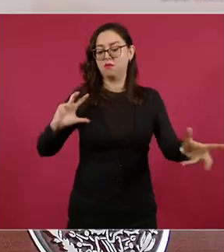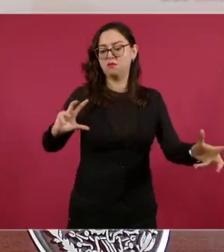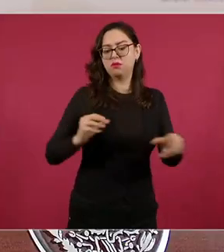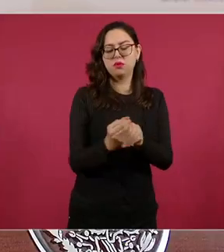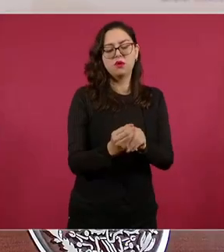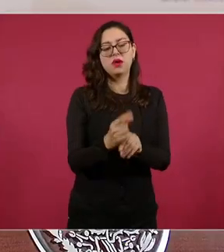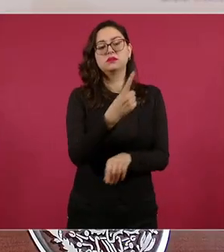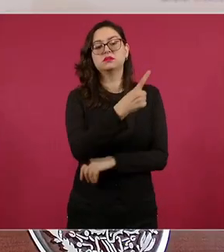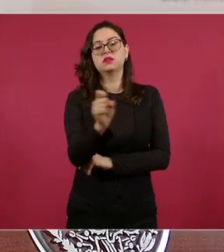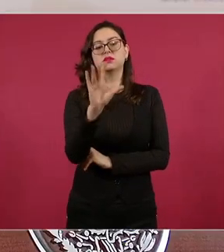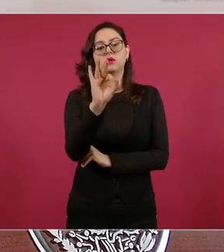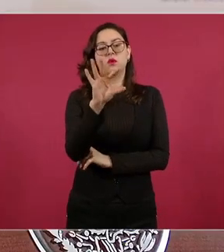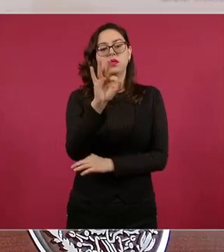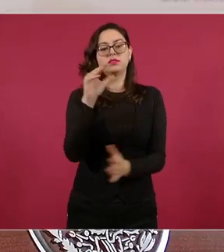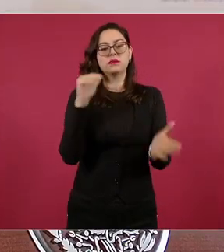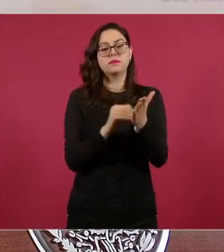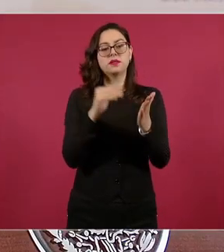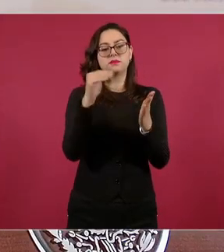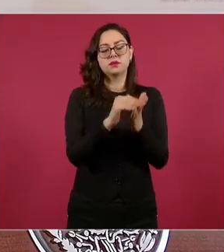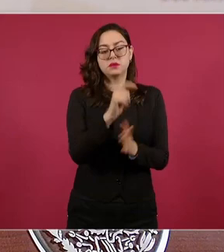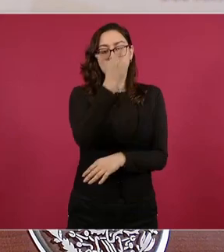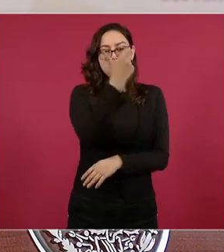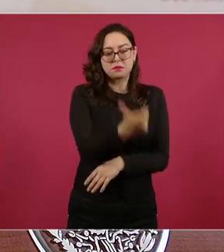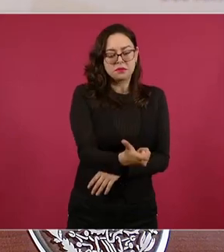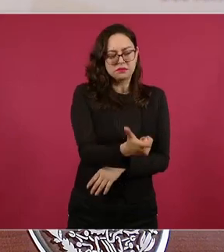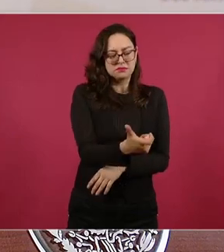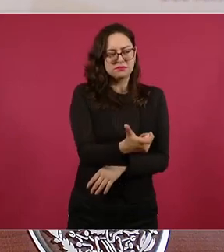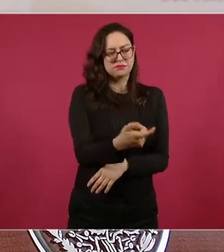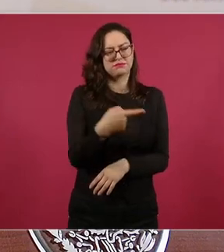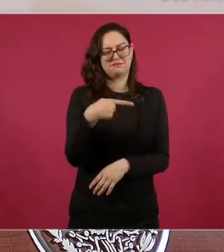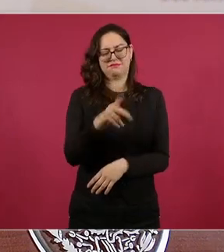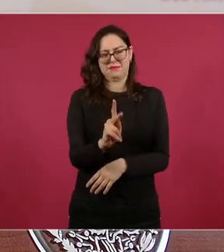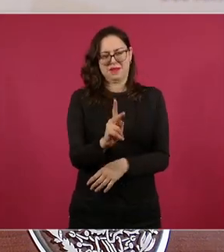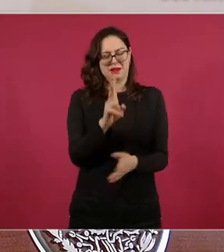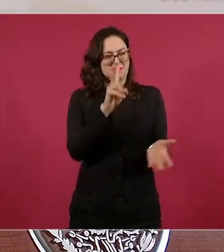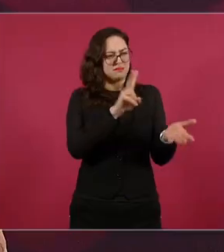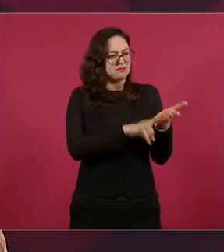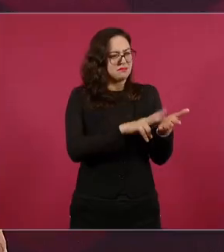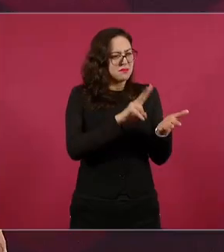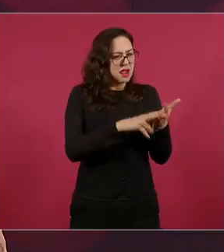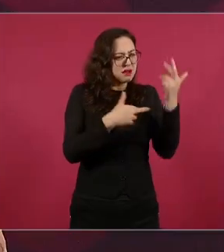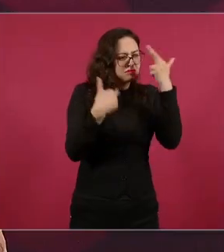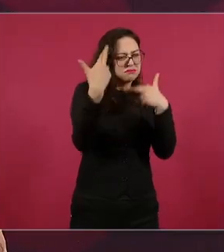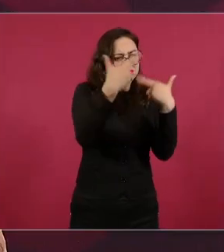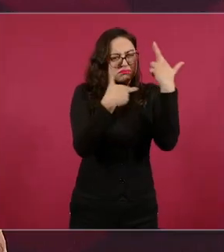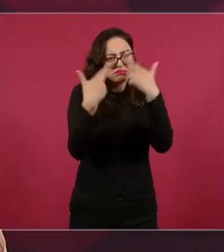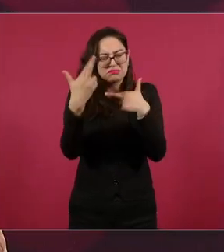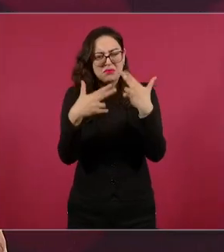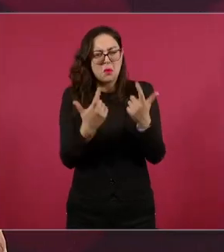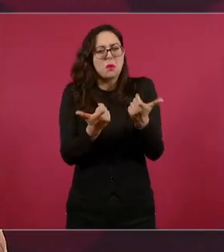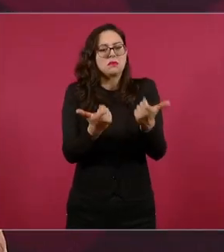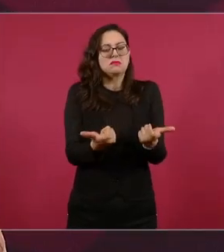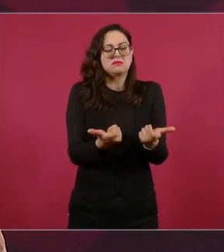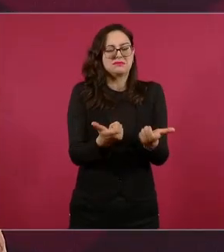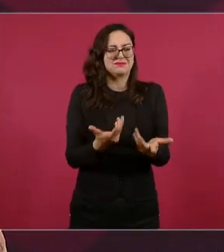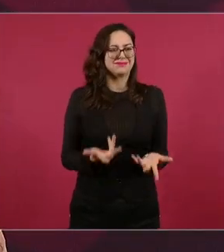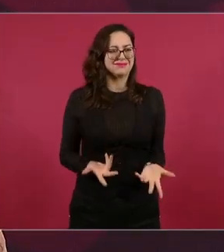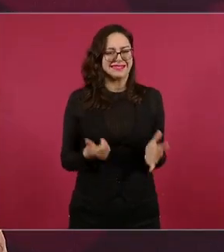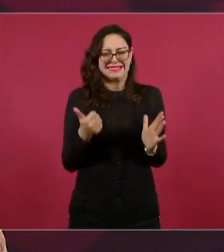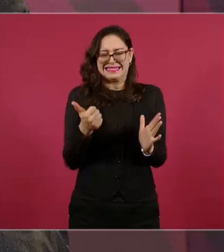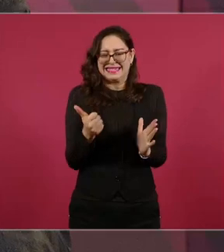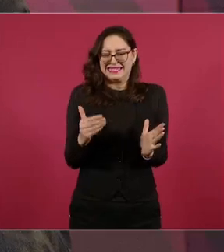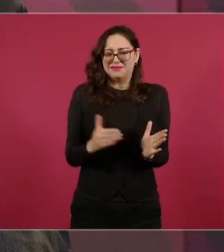pesos. Hicieron los avalúos y cuestan seis mil millones y estamos